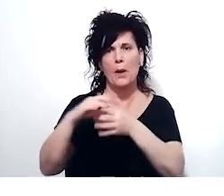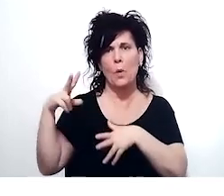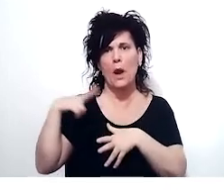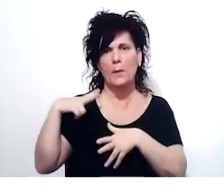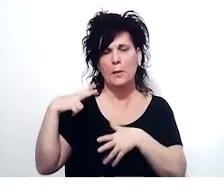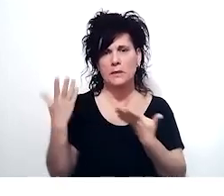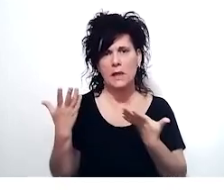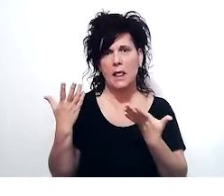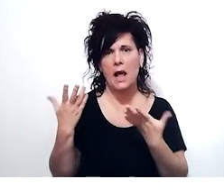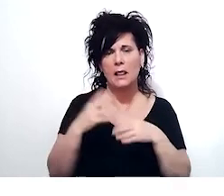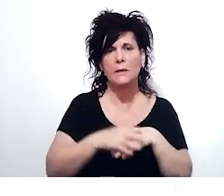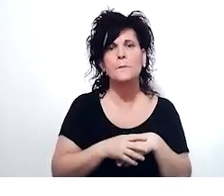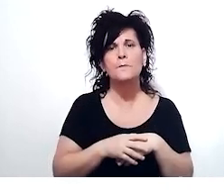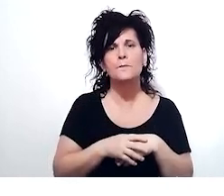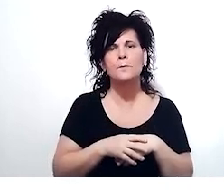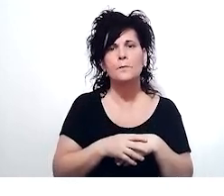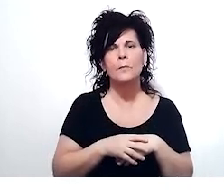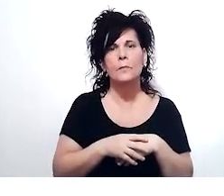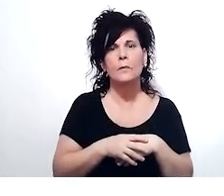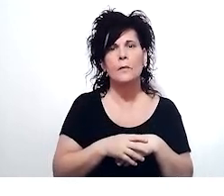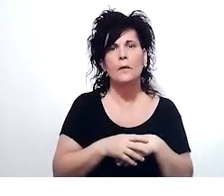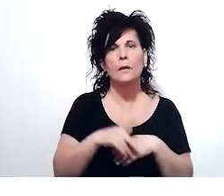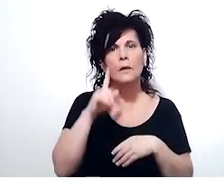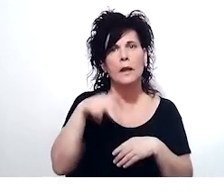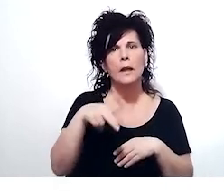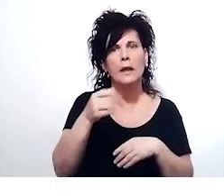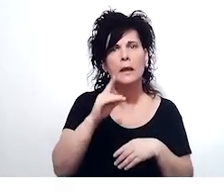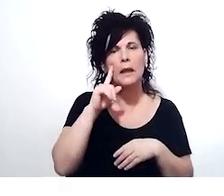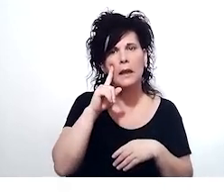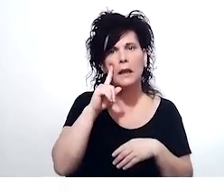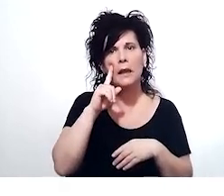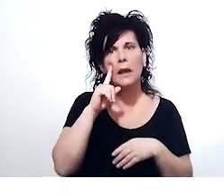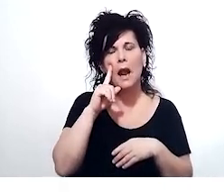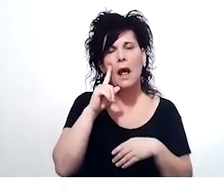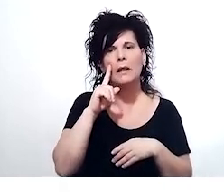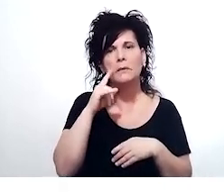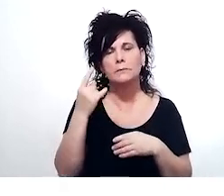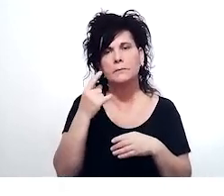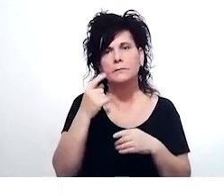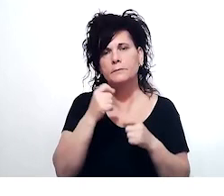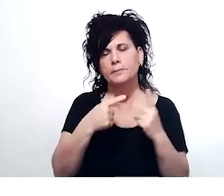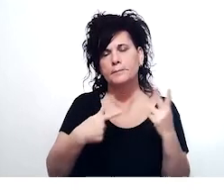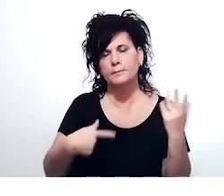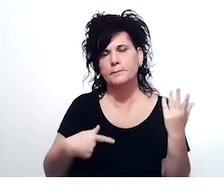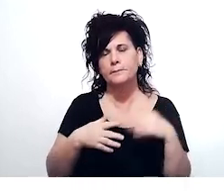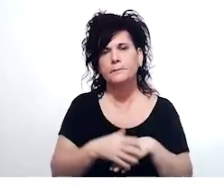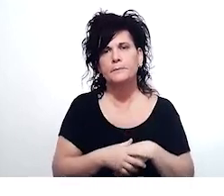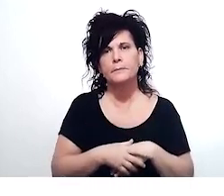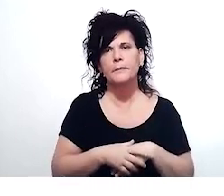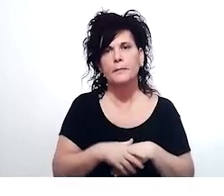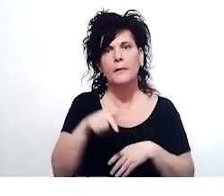Acceso a la Información Pública de Argentina, la NPD de Brasil, el INAI de Uruguay.